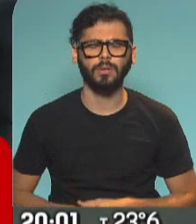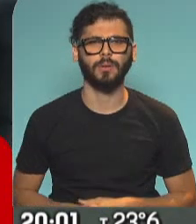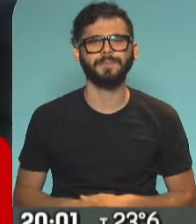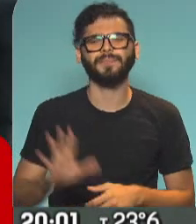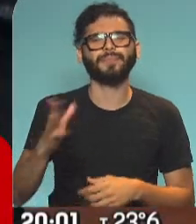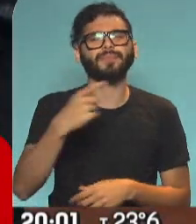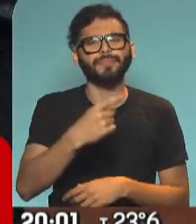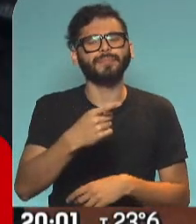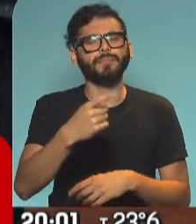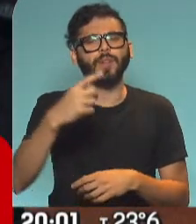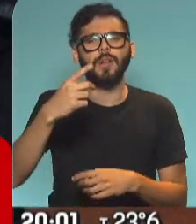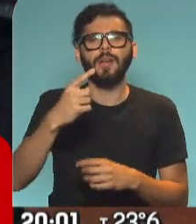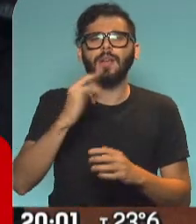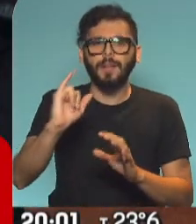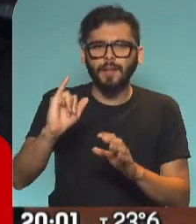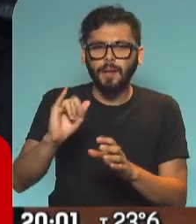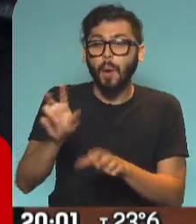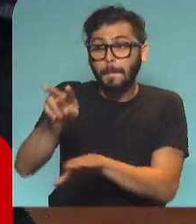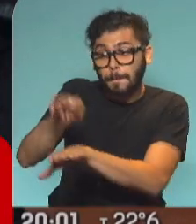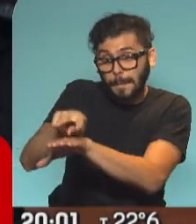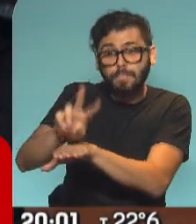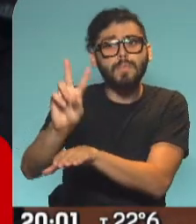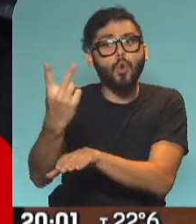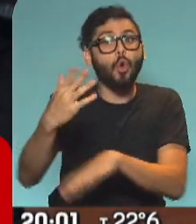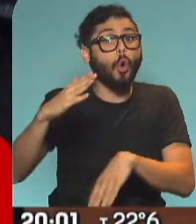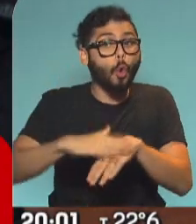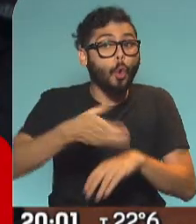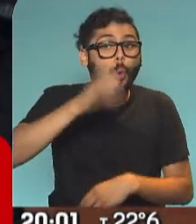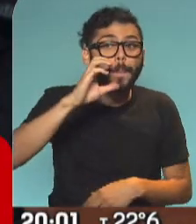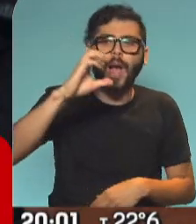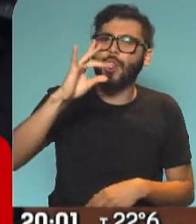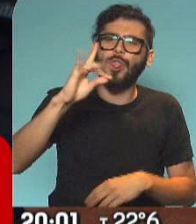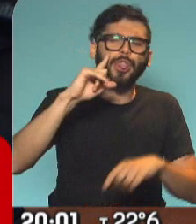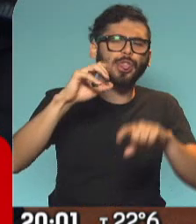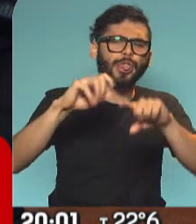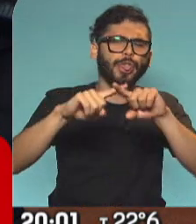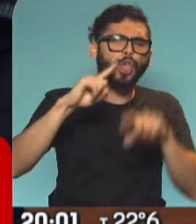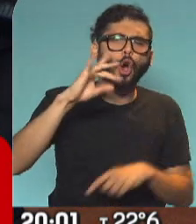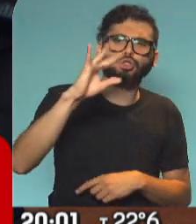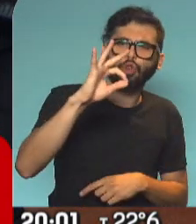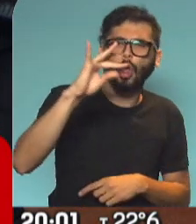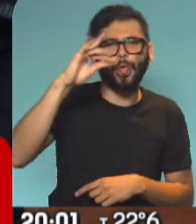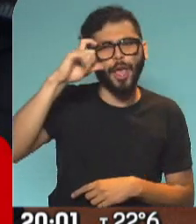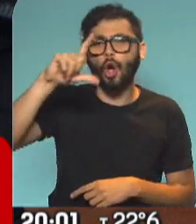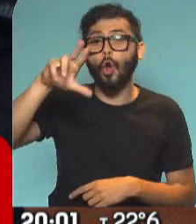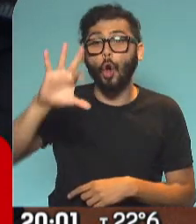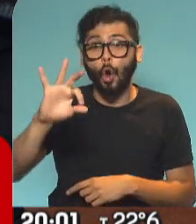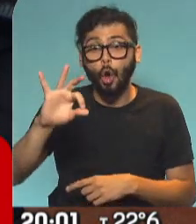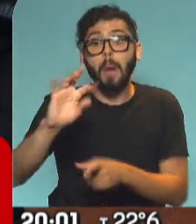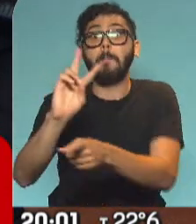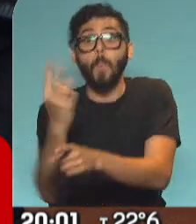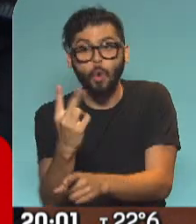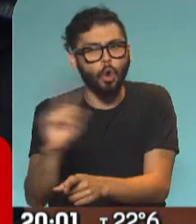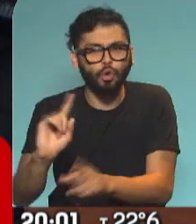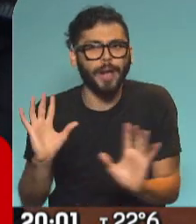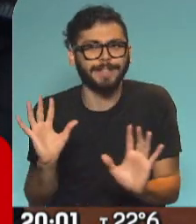La causa de la muerte no es la ingesta de dióxido de cloro. No murió, no es que tomó dióxido de cloro y murió como consecuencia de